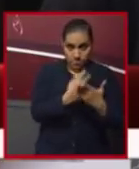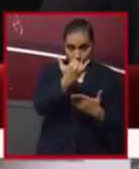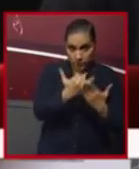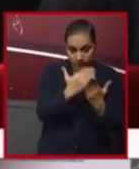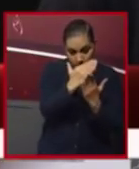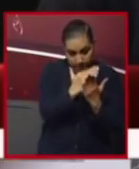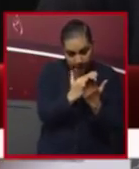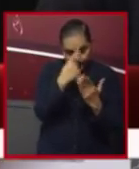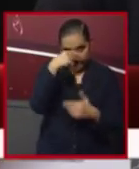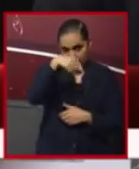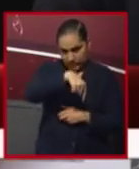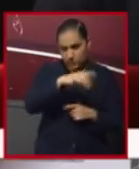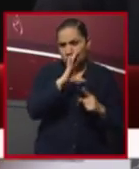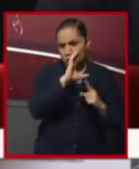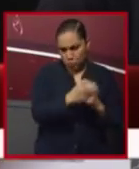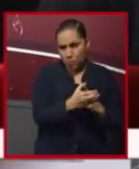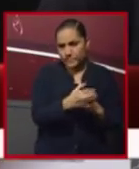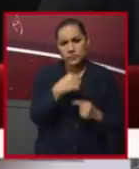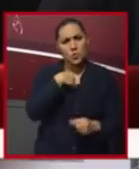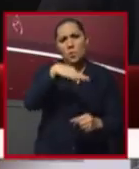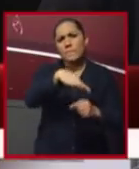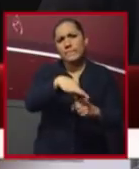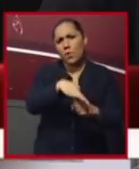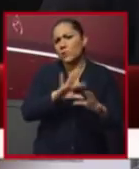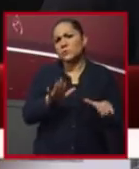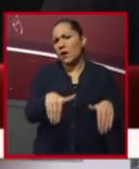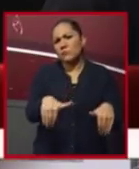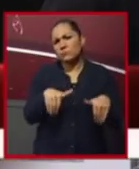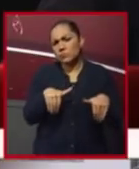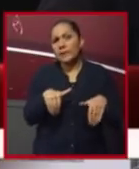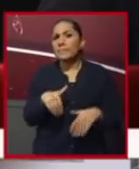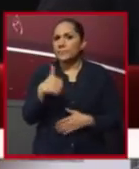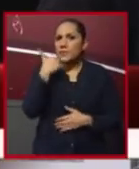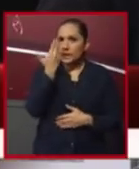en la comisión, solicitando al grupo